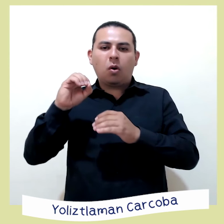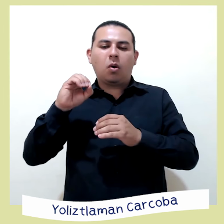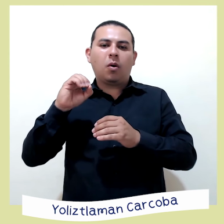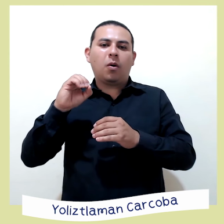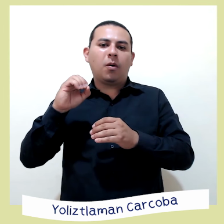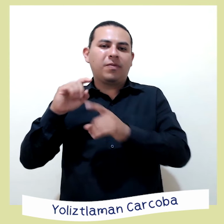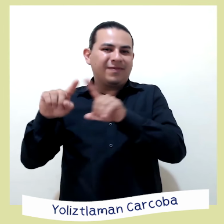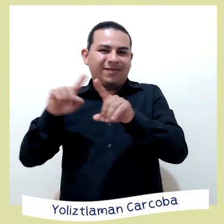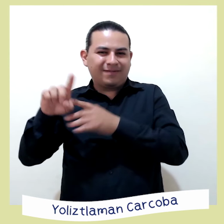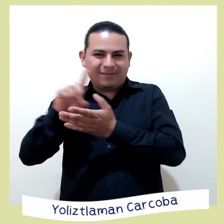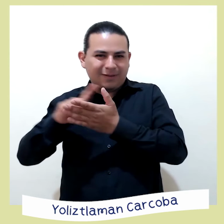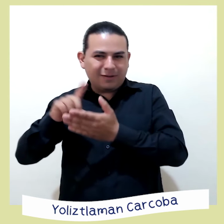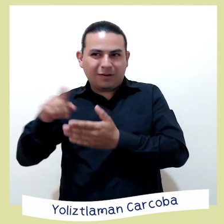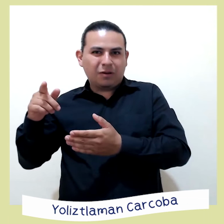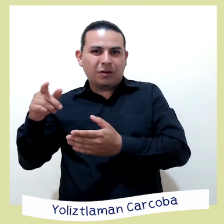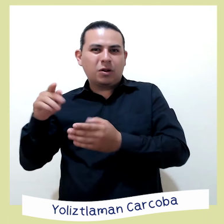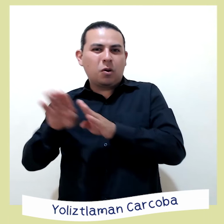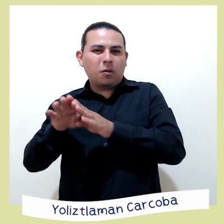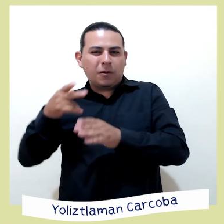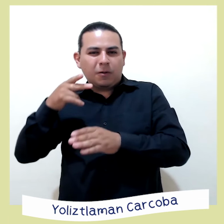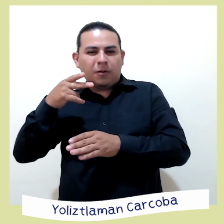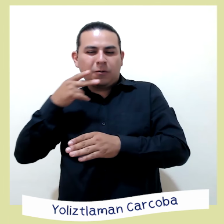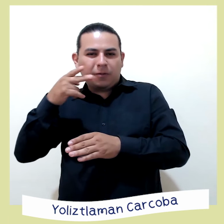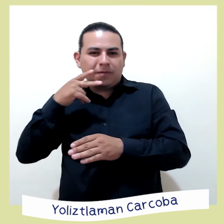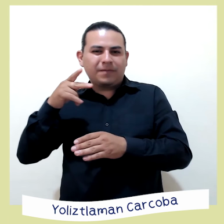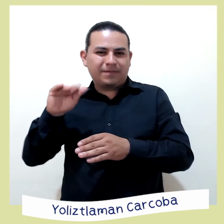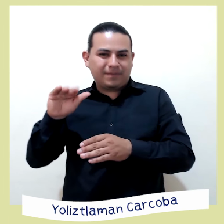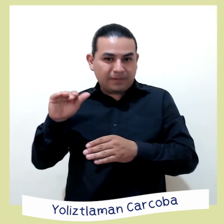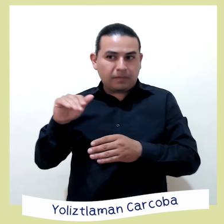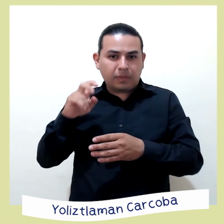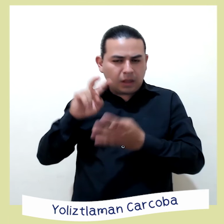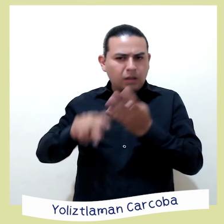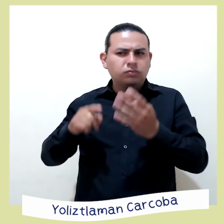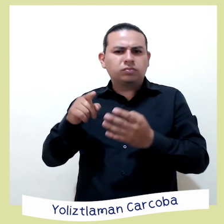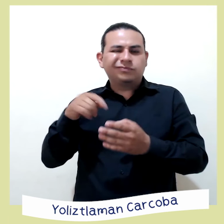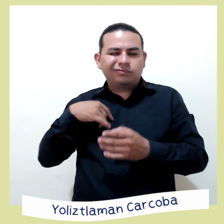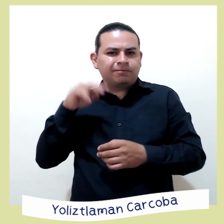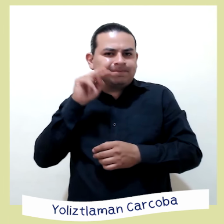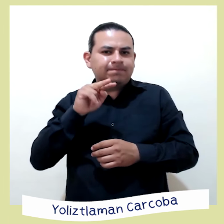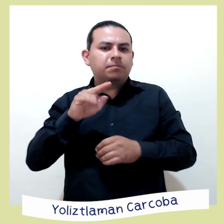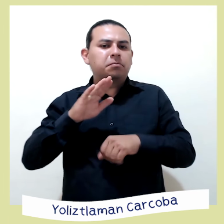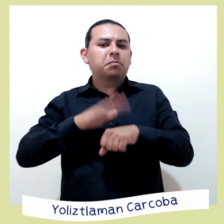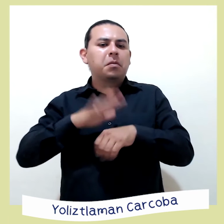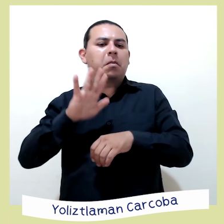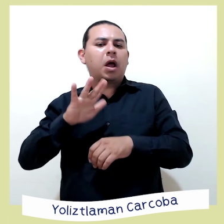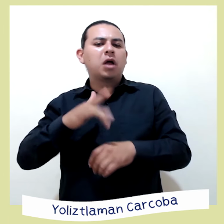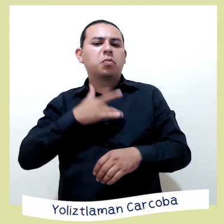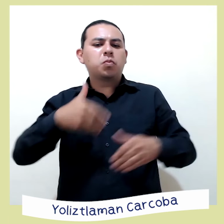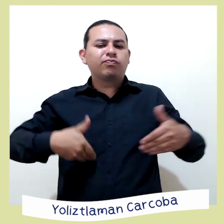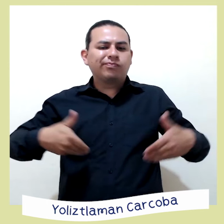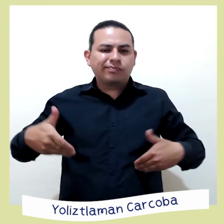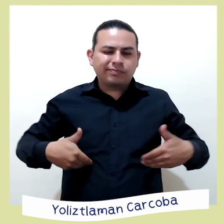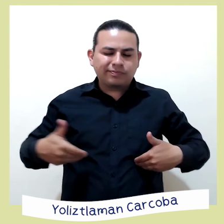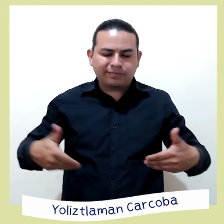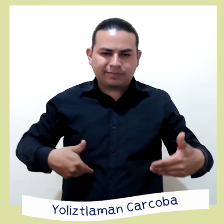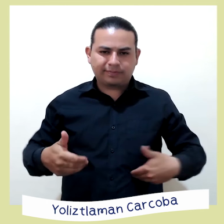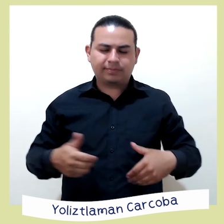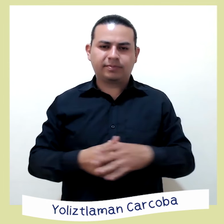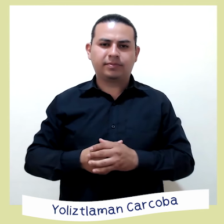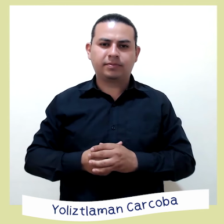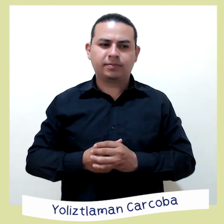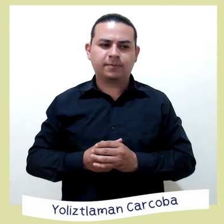alguna sustancia psicotrópica o al alcoholismo, y sí son un sumo de